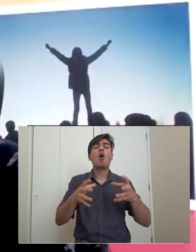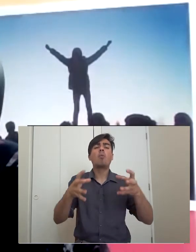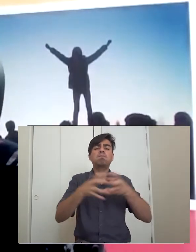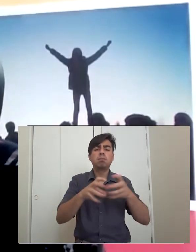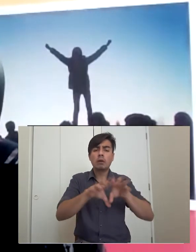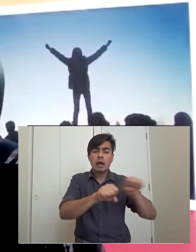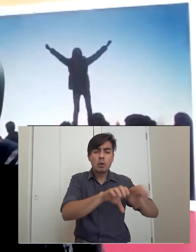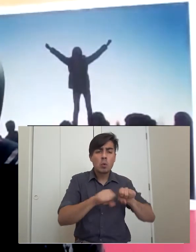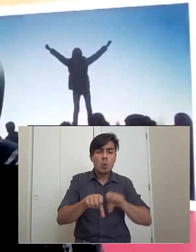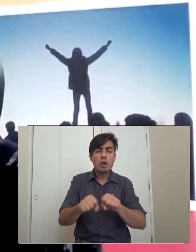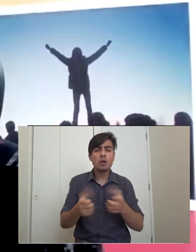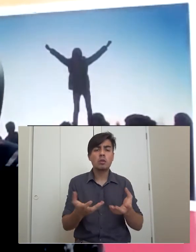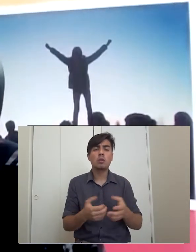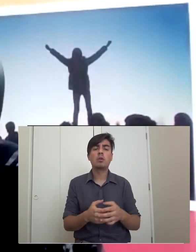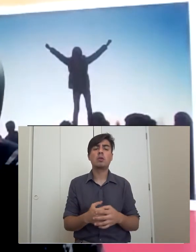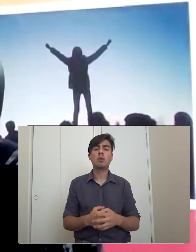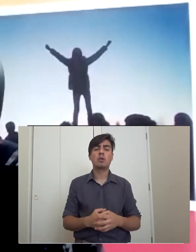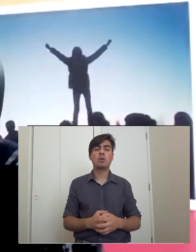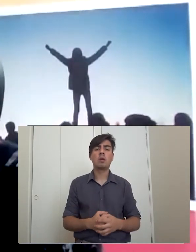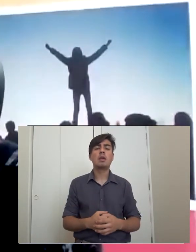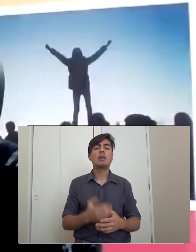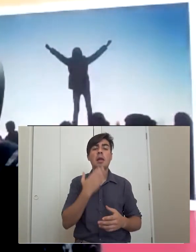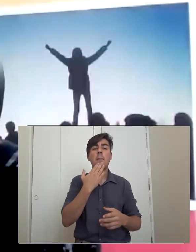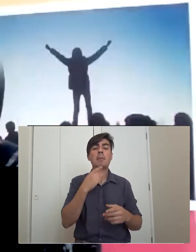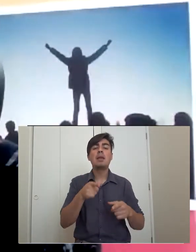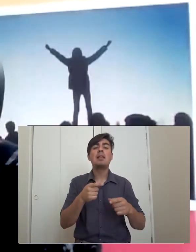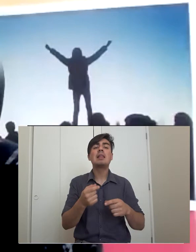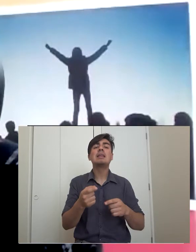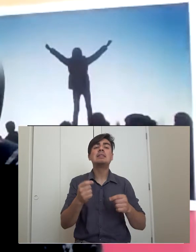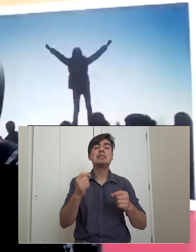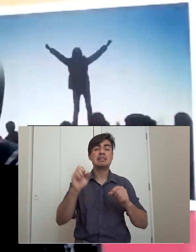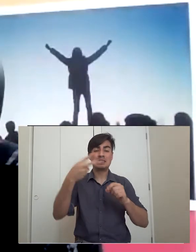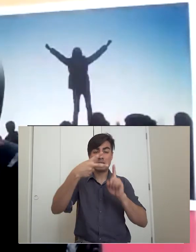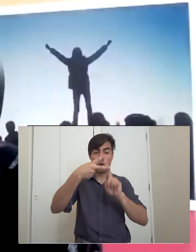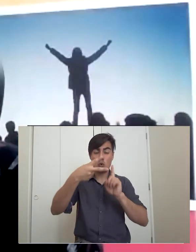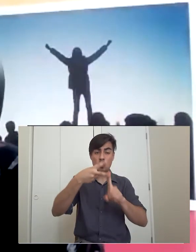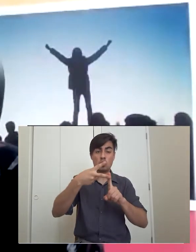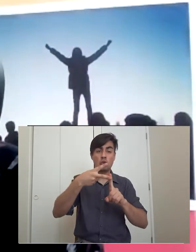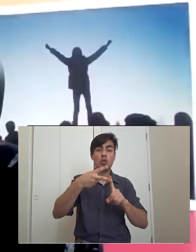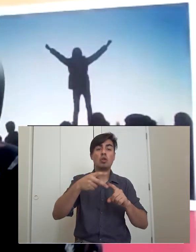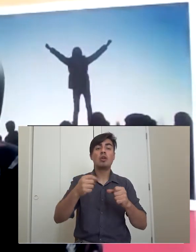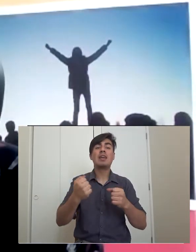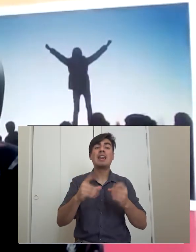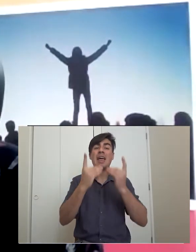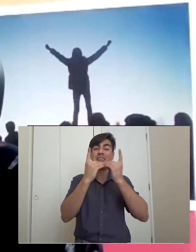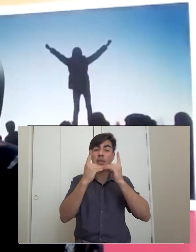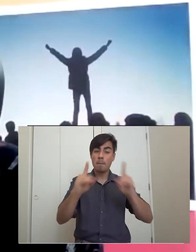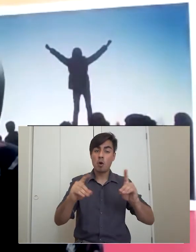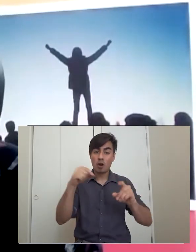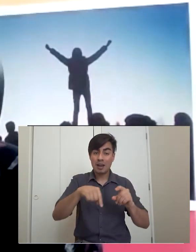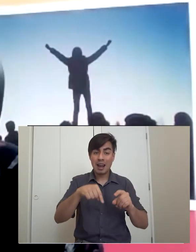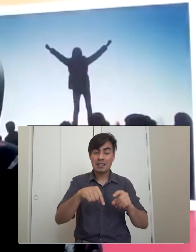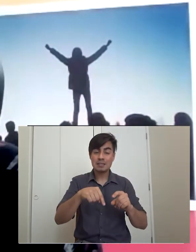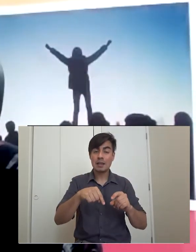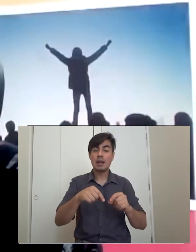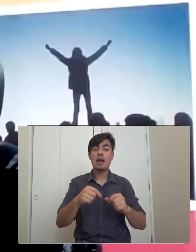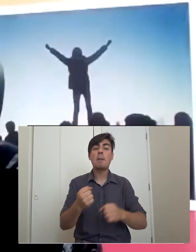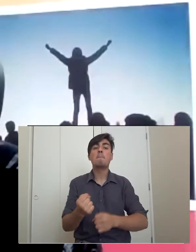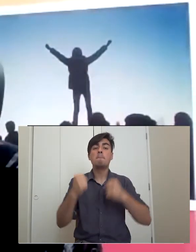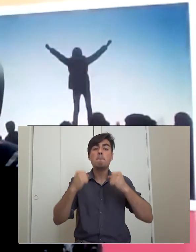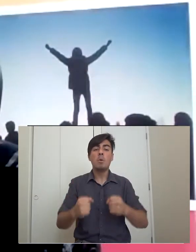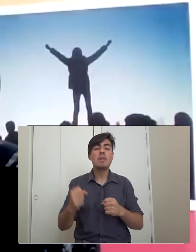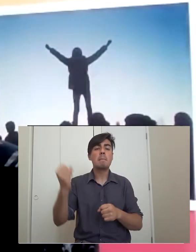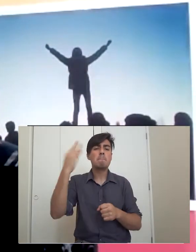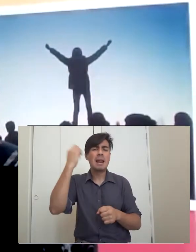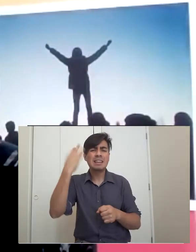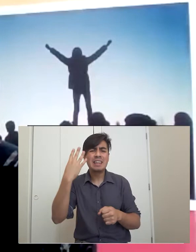organizada, también a través de la democracia. Esa es la segunda dimensión, que significa que quieren experimentar y